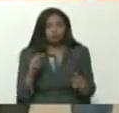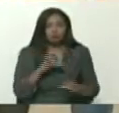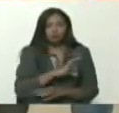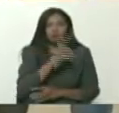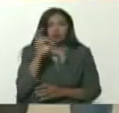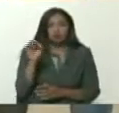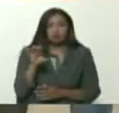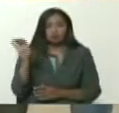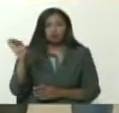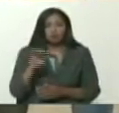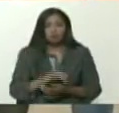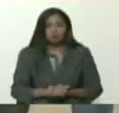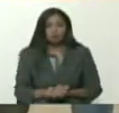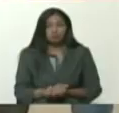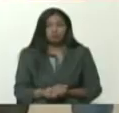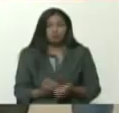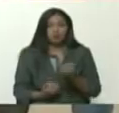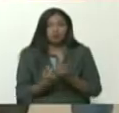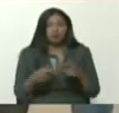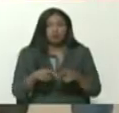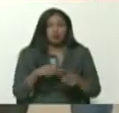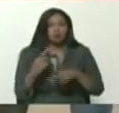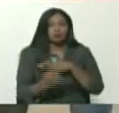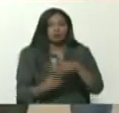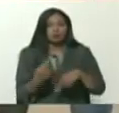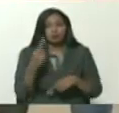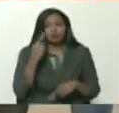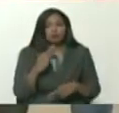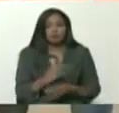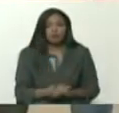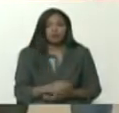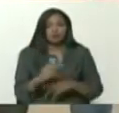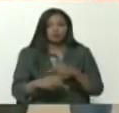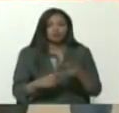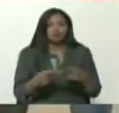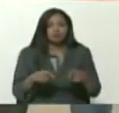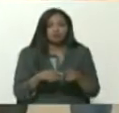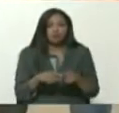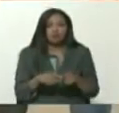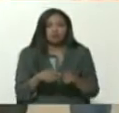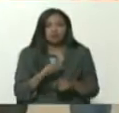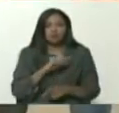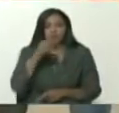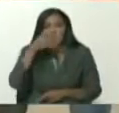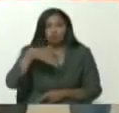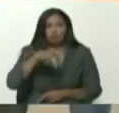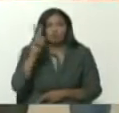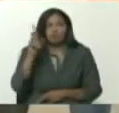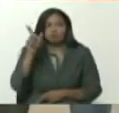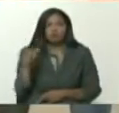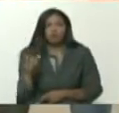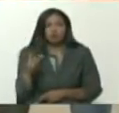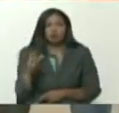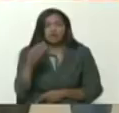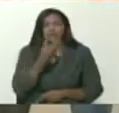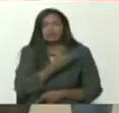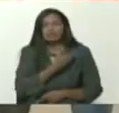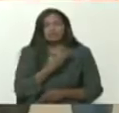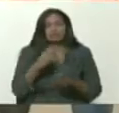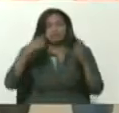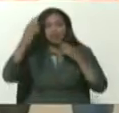del país, consolidando la revolución bolivariana y el proceso de resistencia del pueblo venezolano. Chávez vive, leales